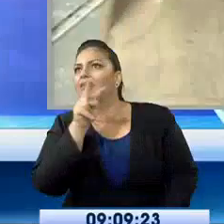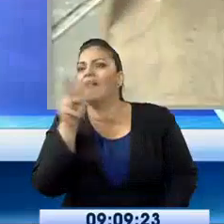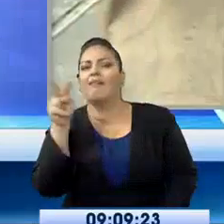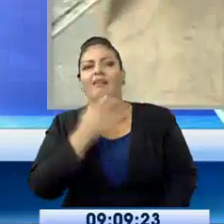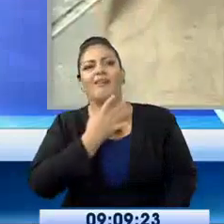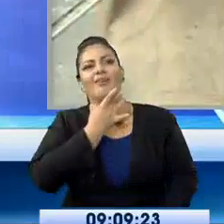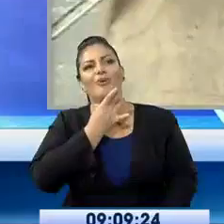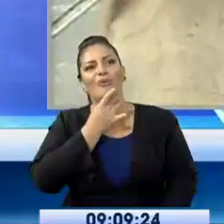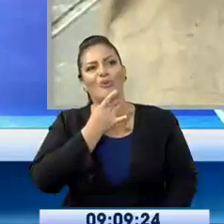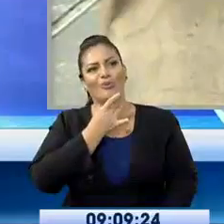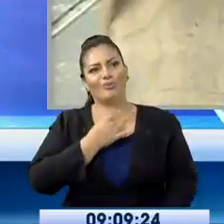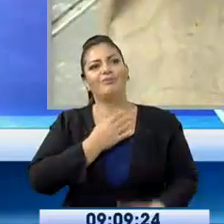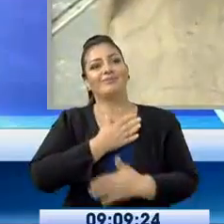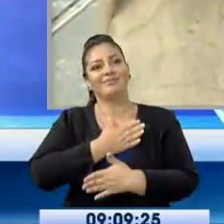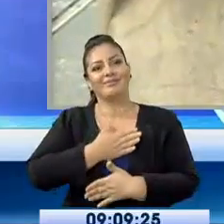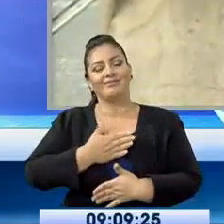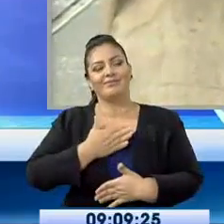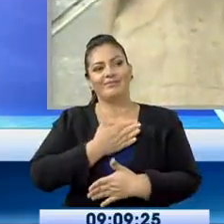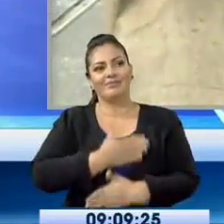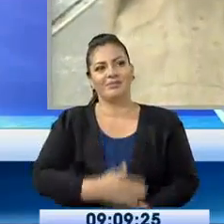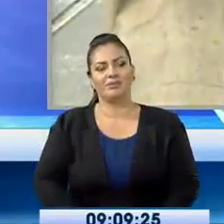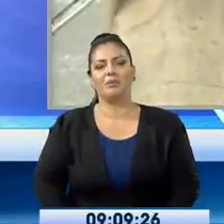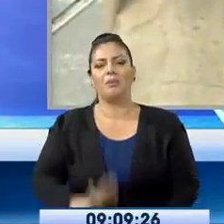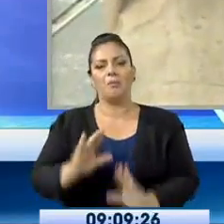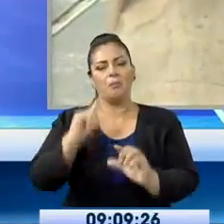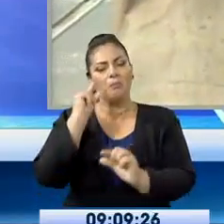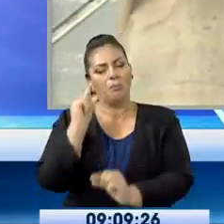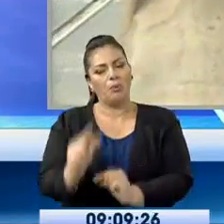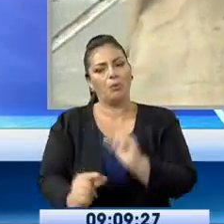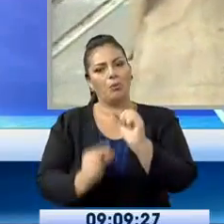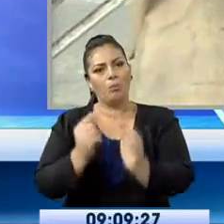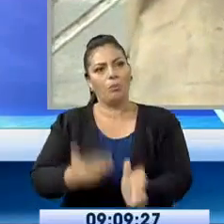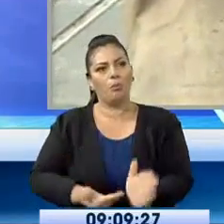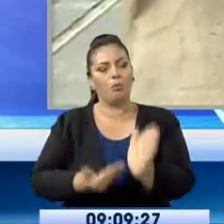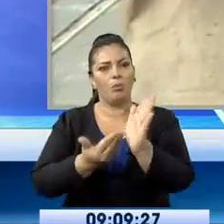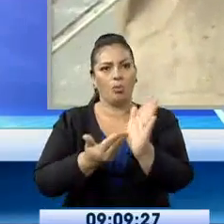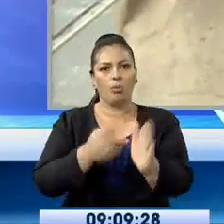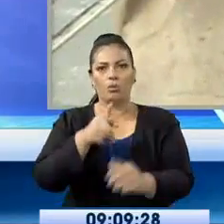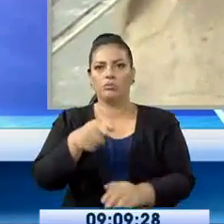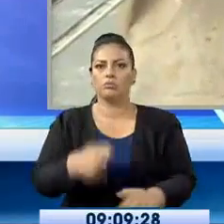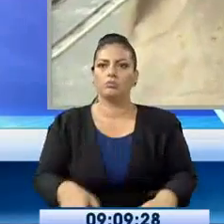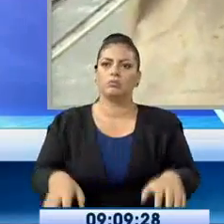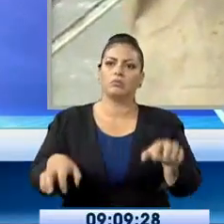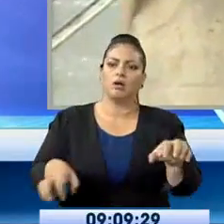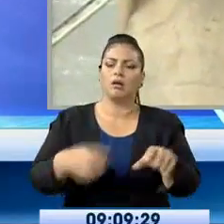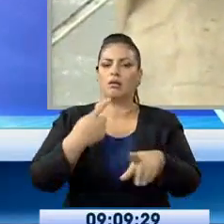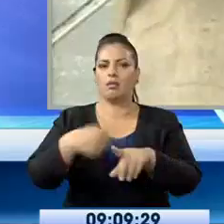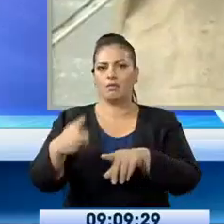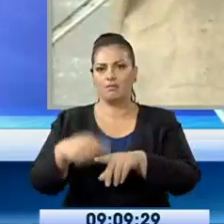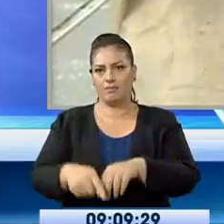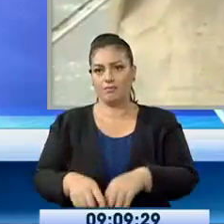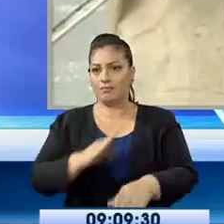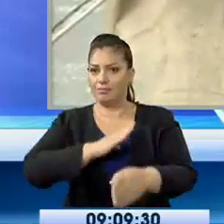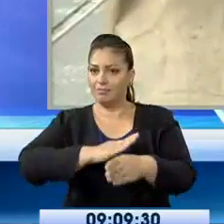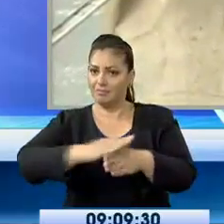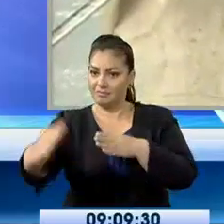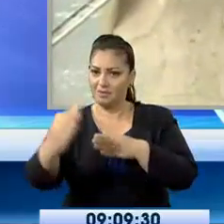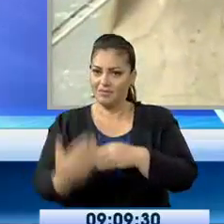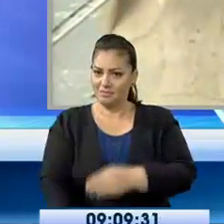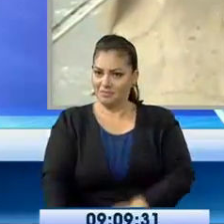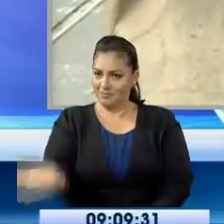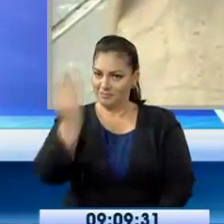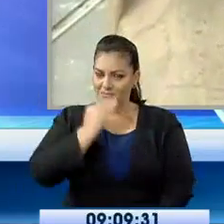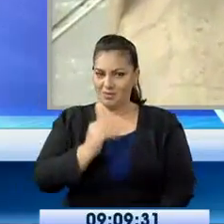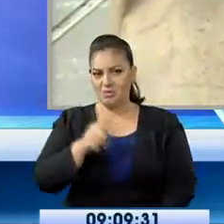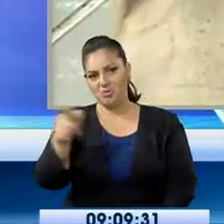Así que poco a poco vamos a ir mostrando estas obras artísticas, Hugo, así que invito a que si usted en su barrio o su